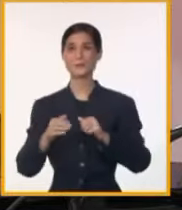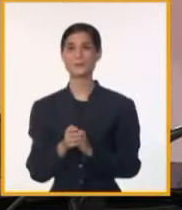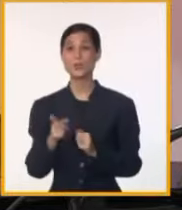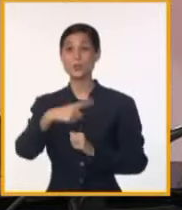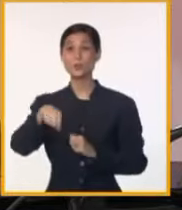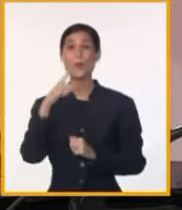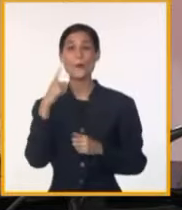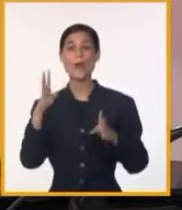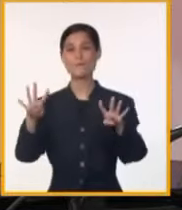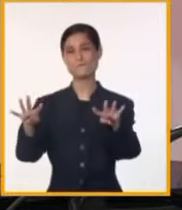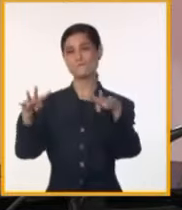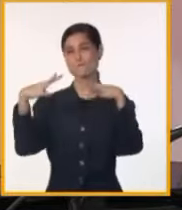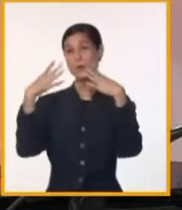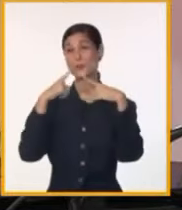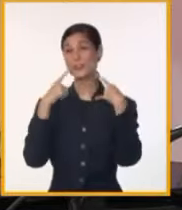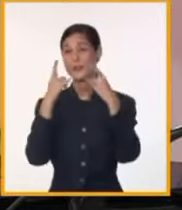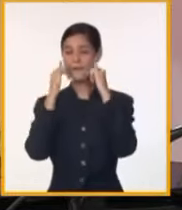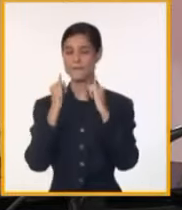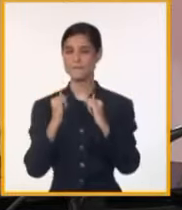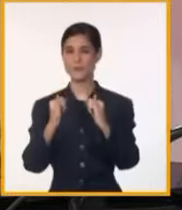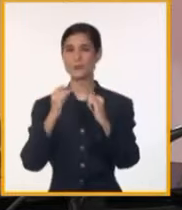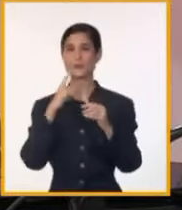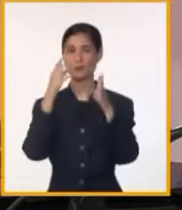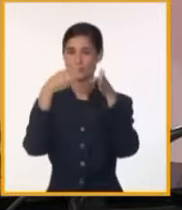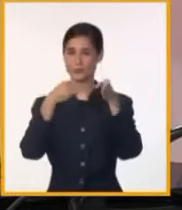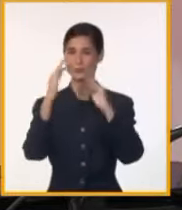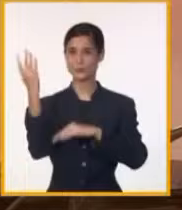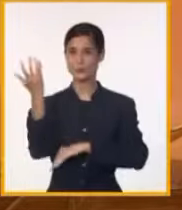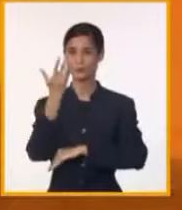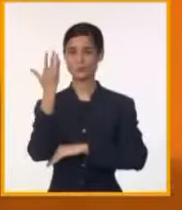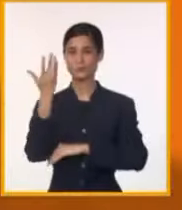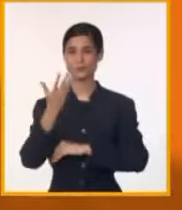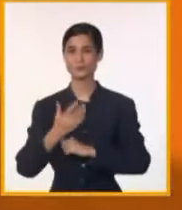las informaciones del instituto de meteorología en las próximas